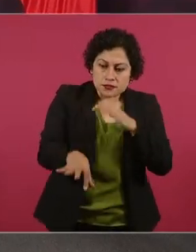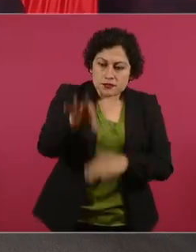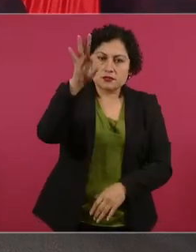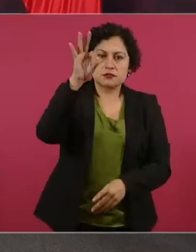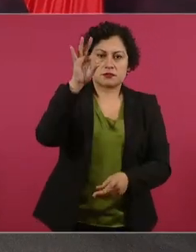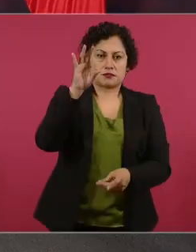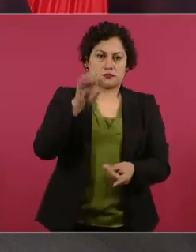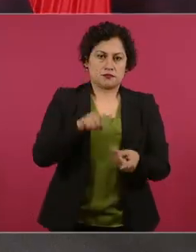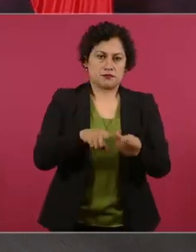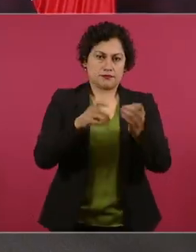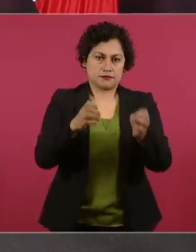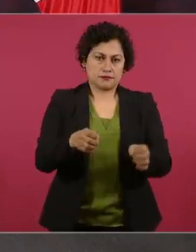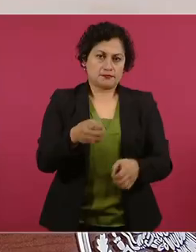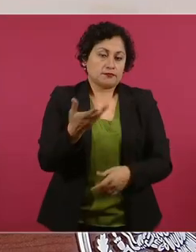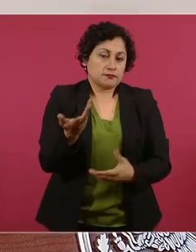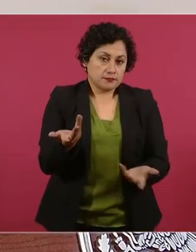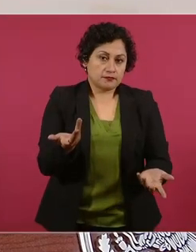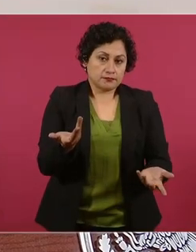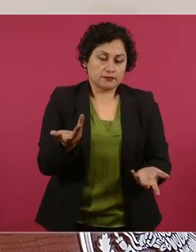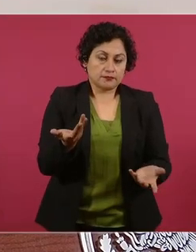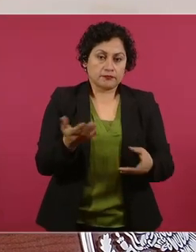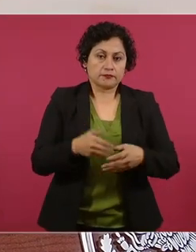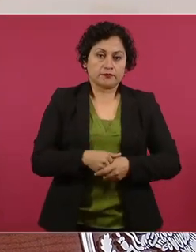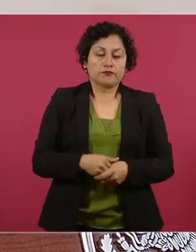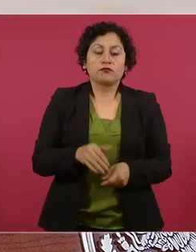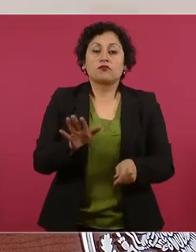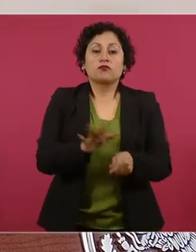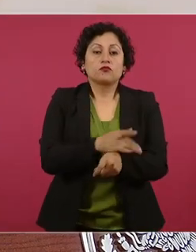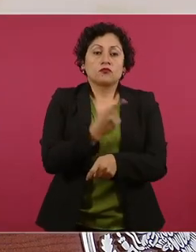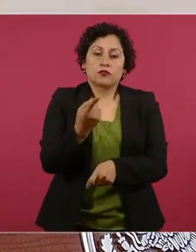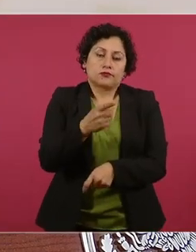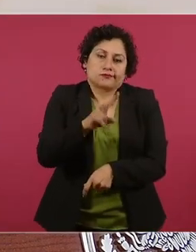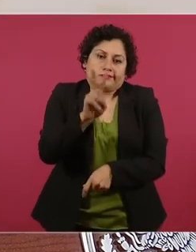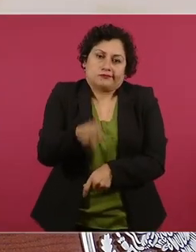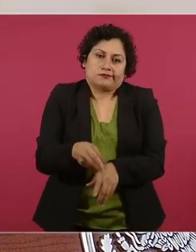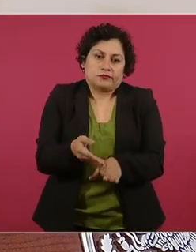Es que desde que inició la investigación